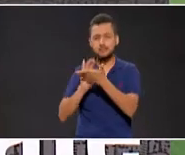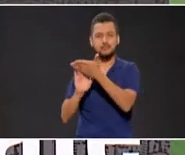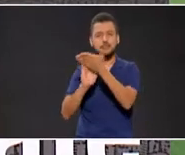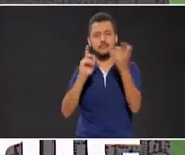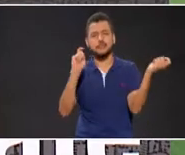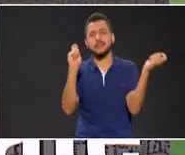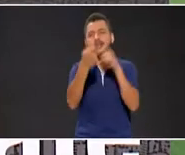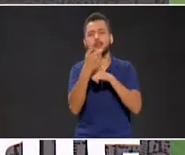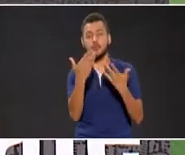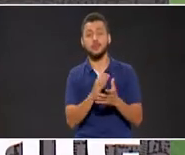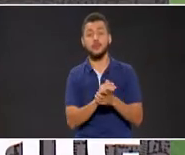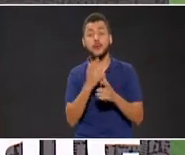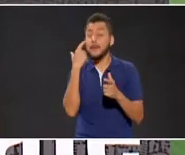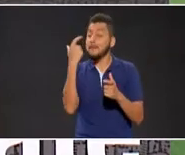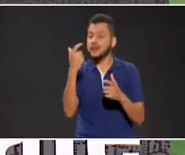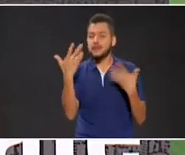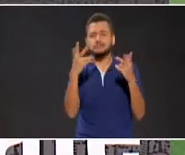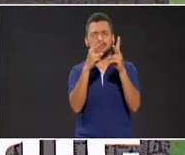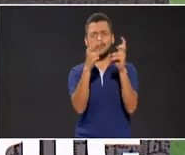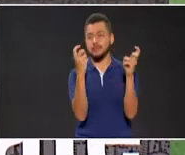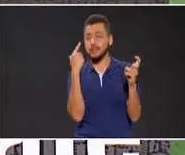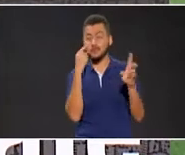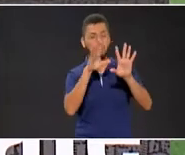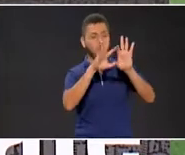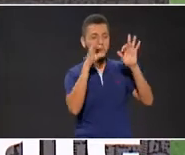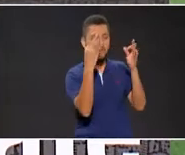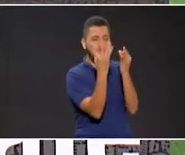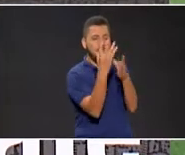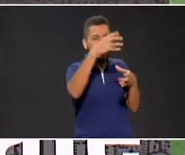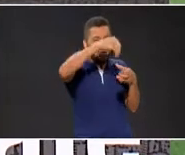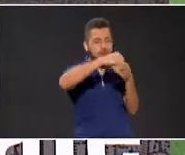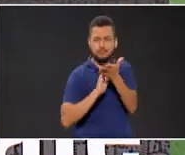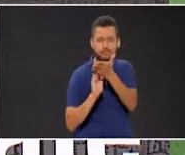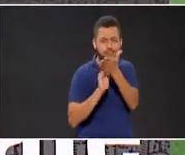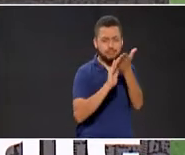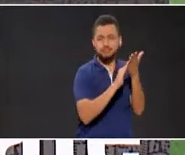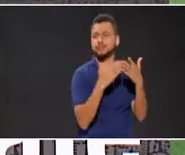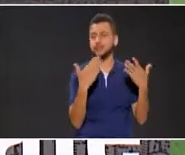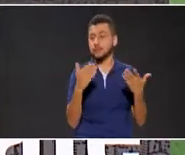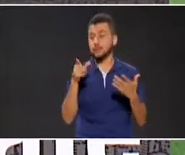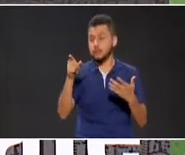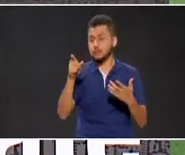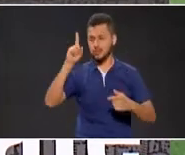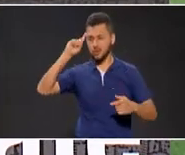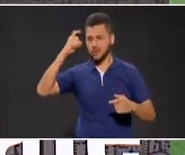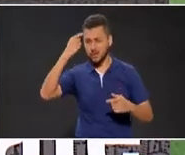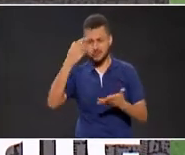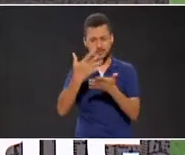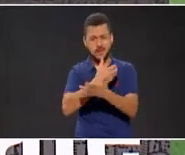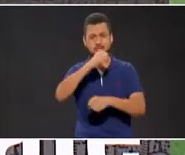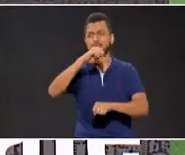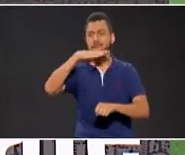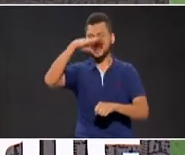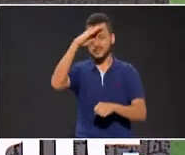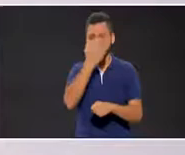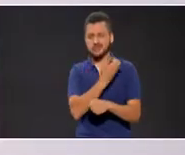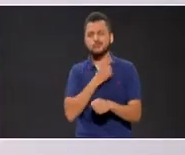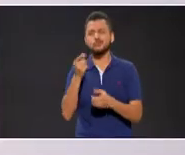violencia intrafamiliar que harían en un eventual gobierno suyo y específicamente la violencia contra la mujer